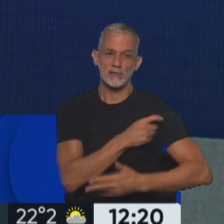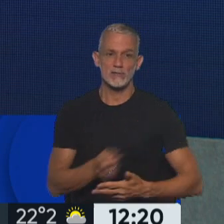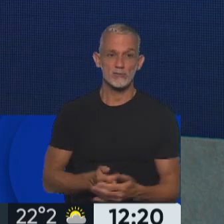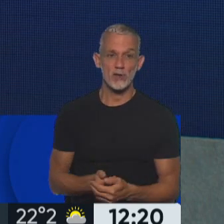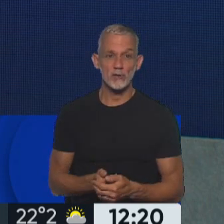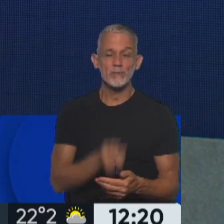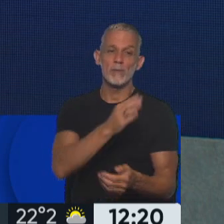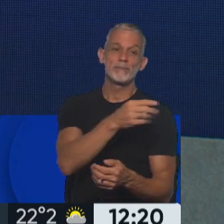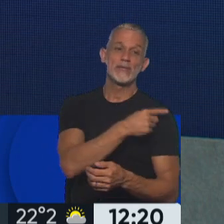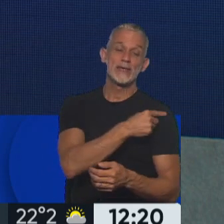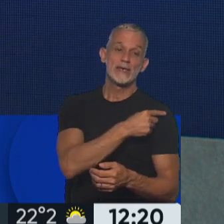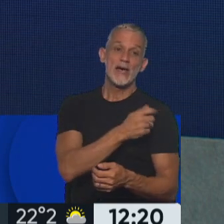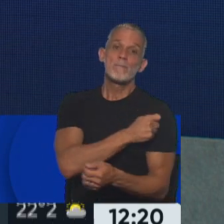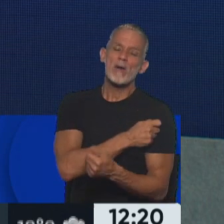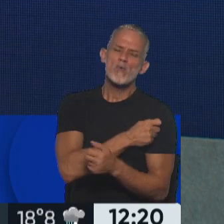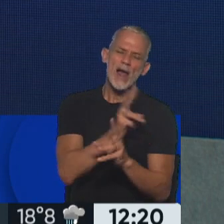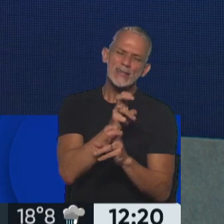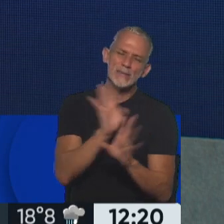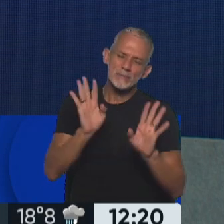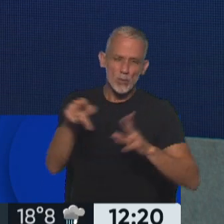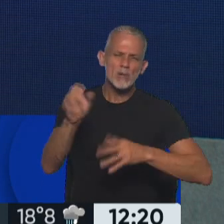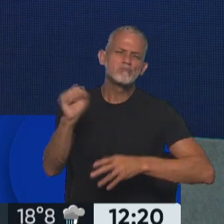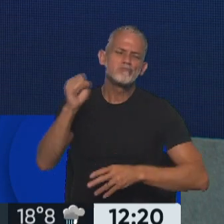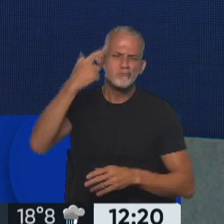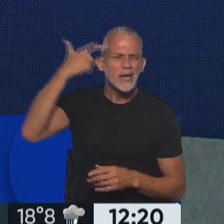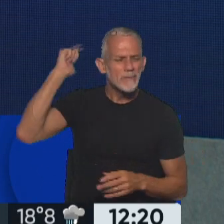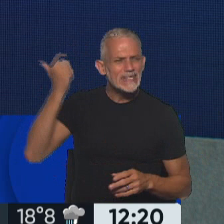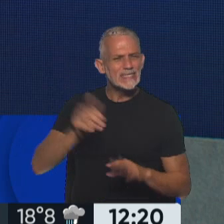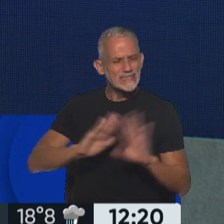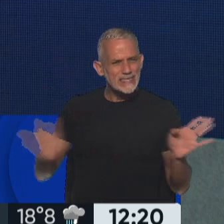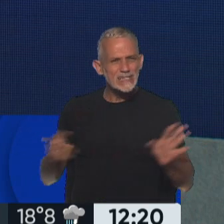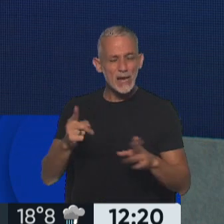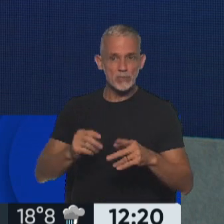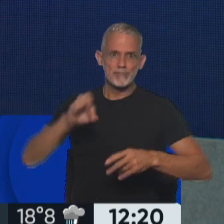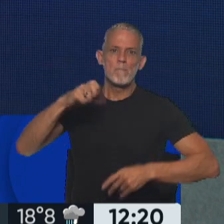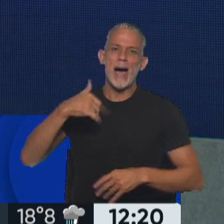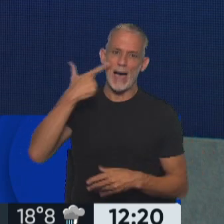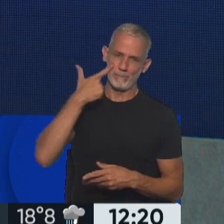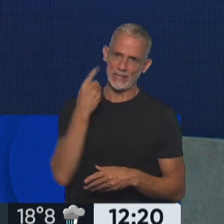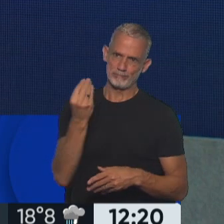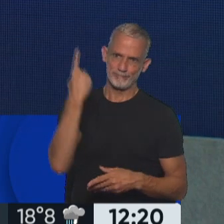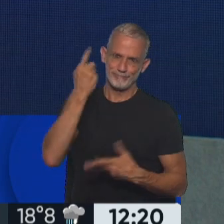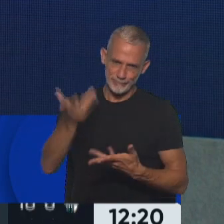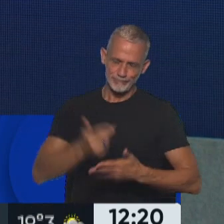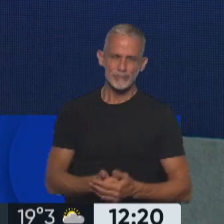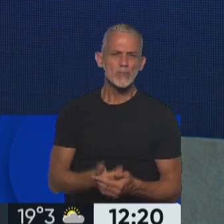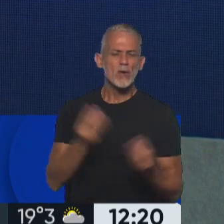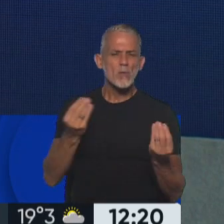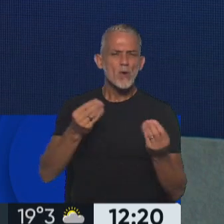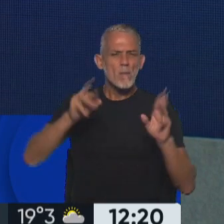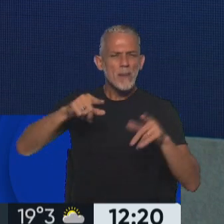hay tantas opiniones. Usted ha tenido una amplia experiencia por haber estado al frente del PAMI en lo que son